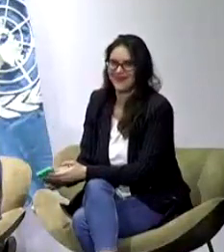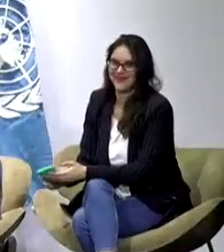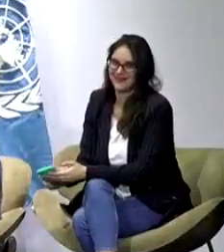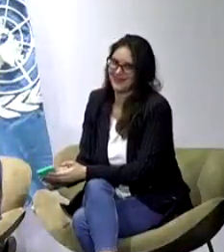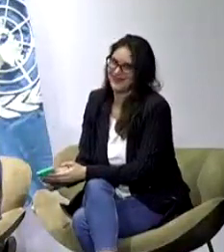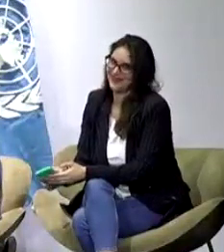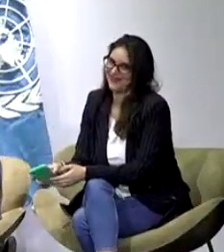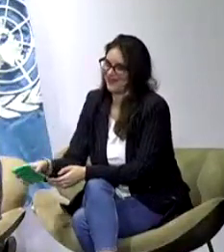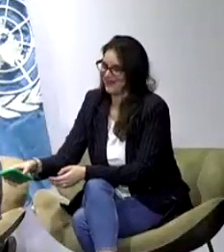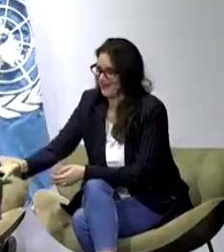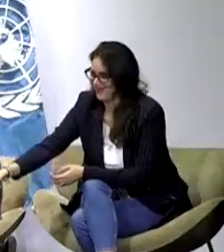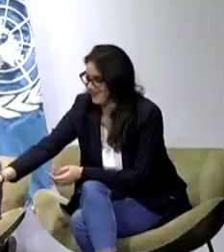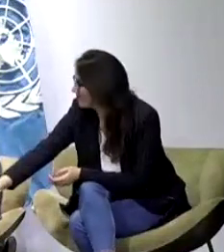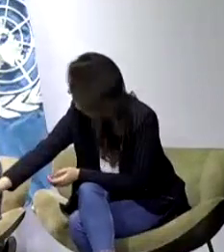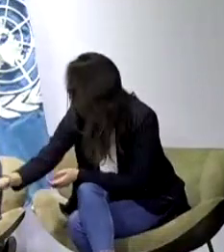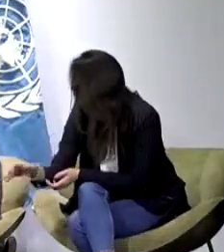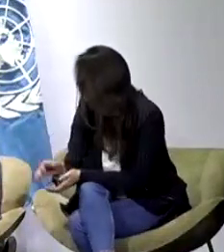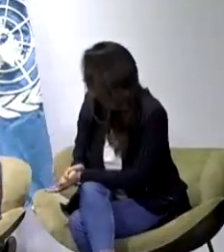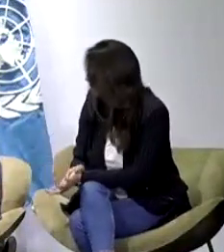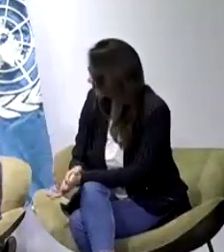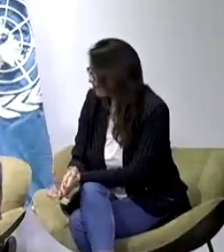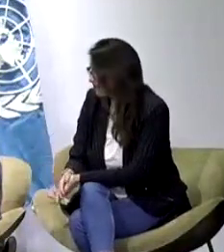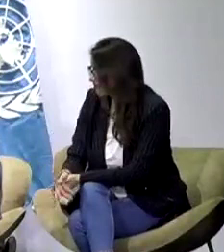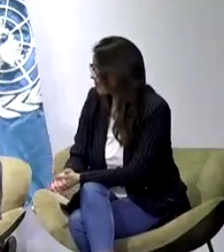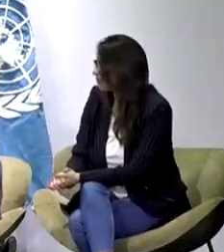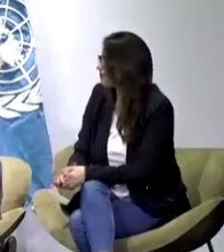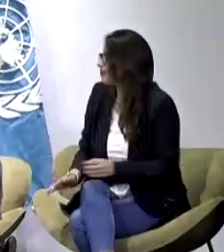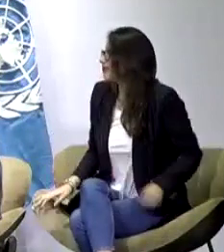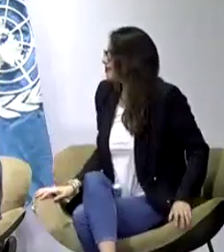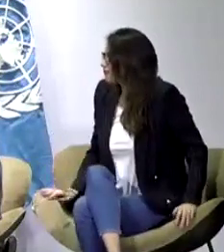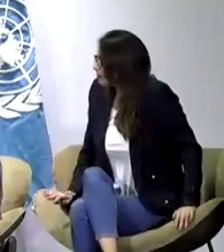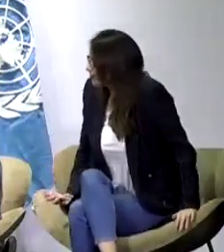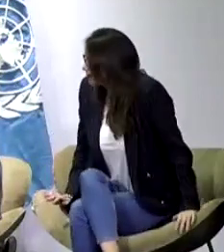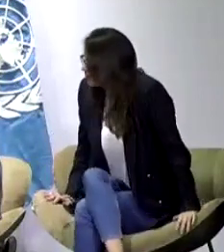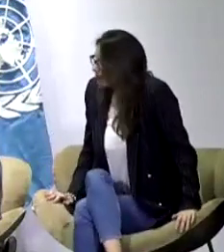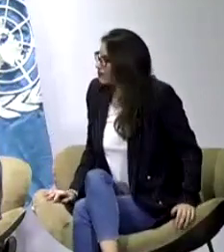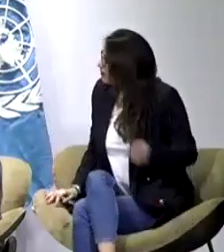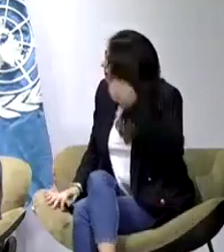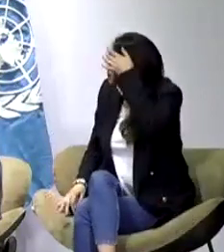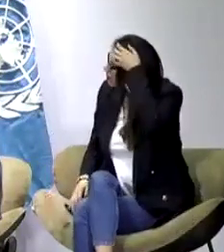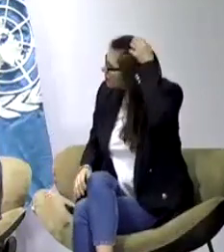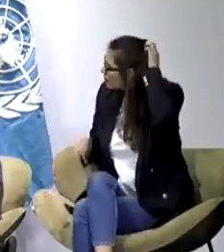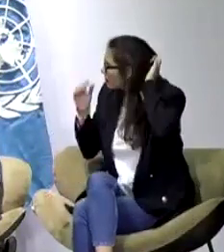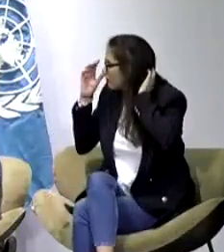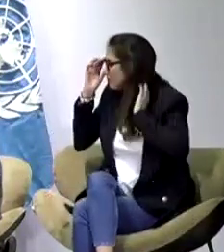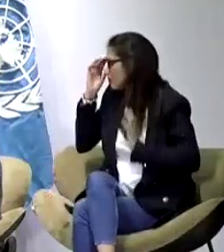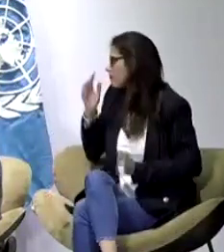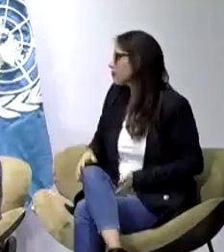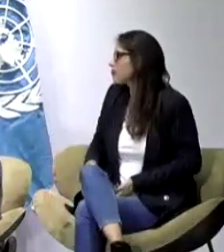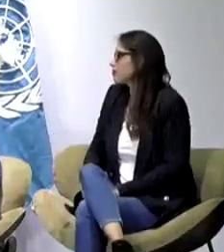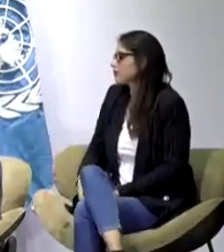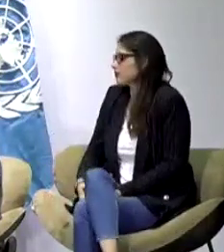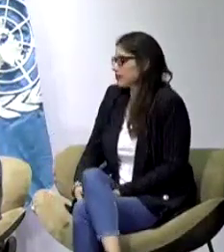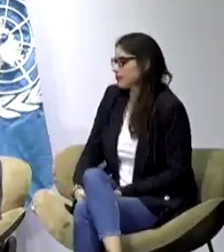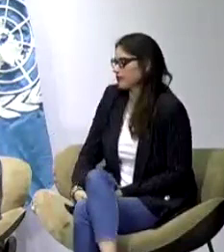tecnología es fácil regularla, no necesariamente evidente, pero en la medida que se hace más evidente, ya es